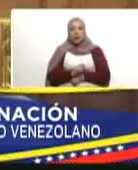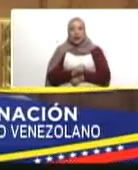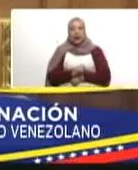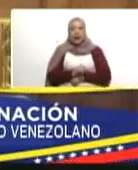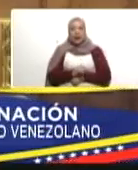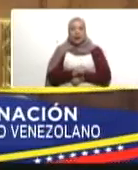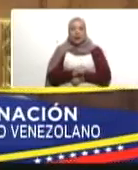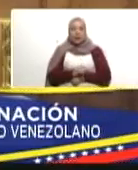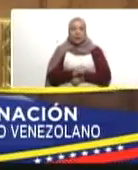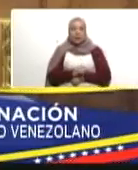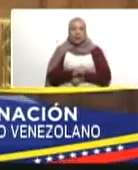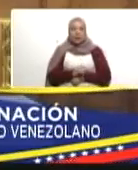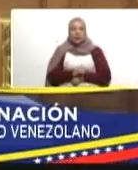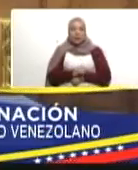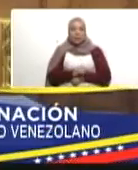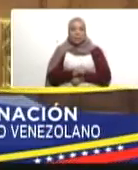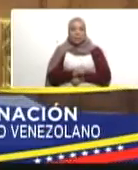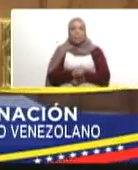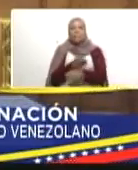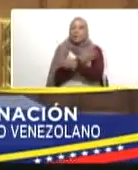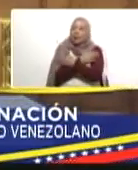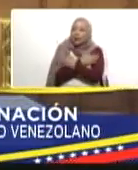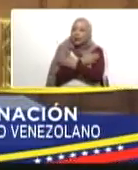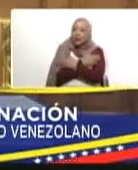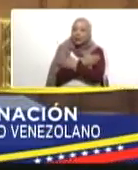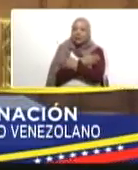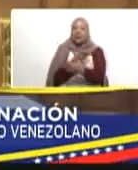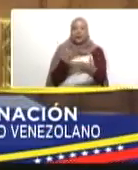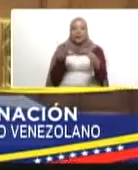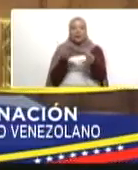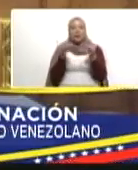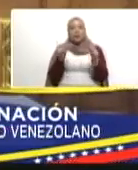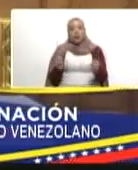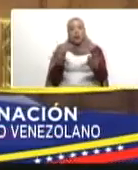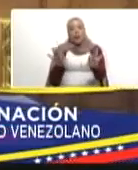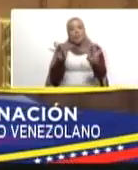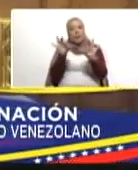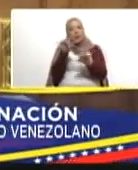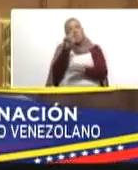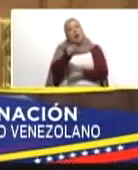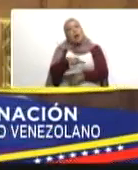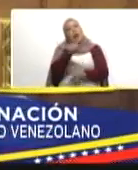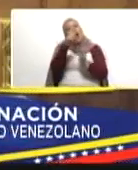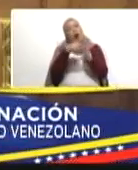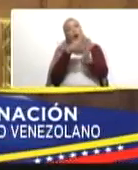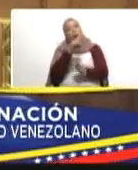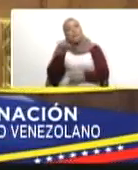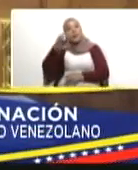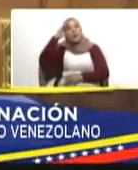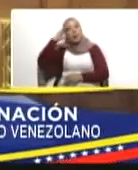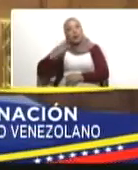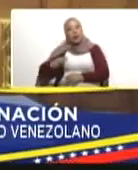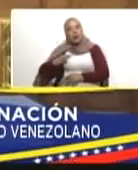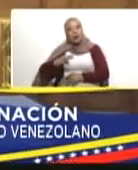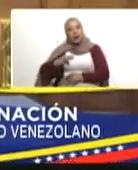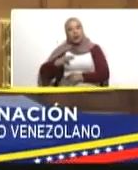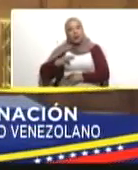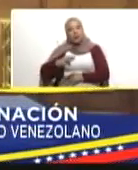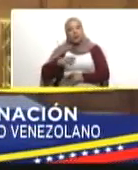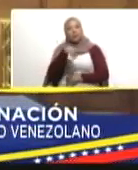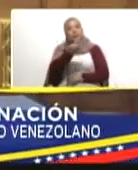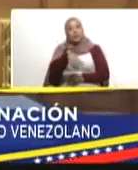nacional Quiero felicitar de manera muy especial a miles de soldados